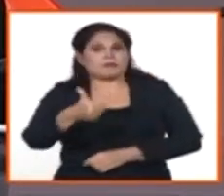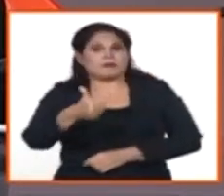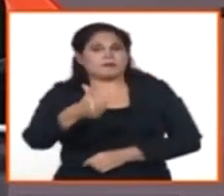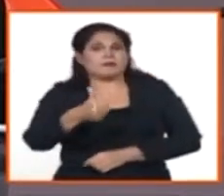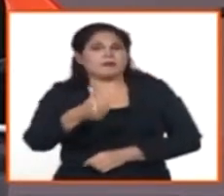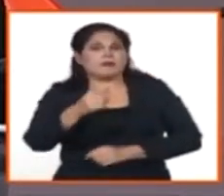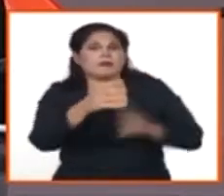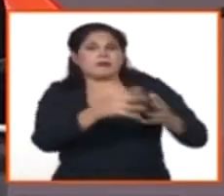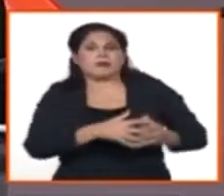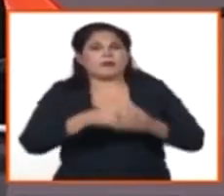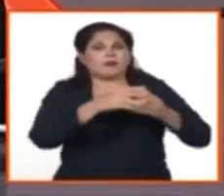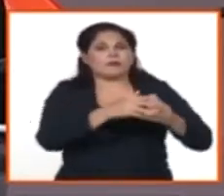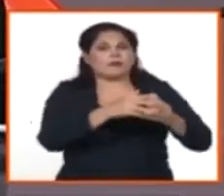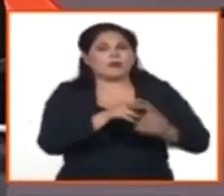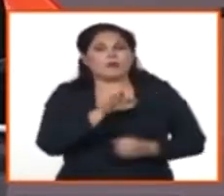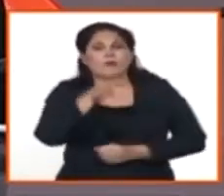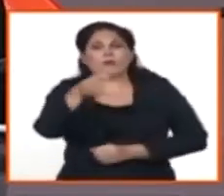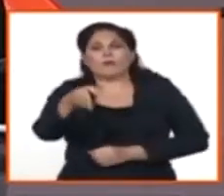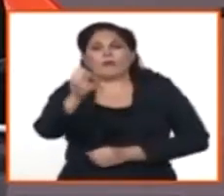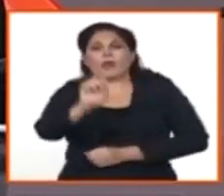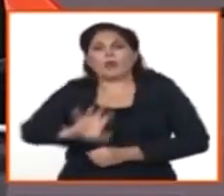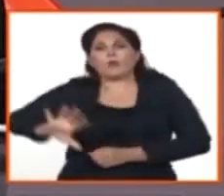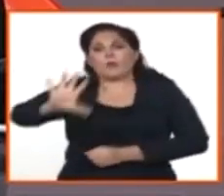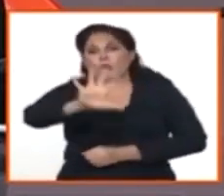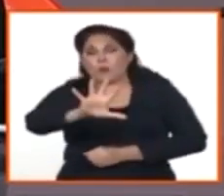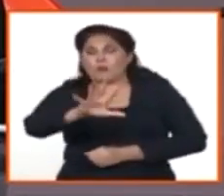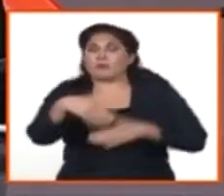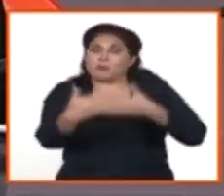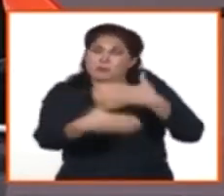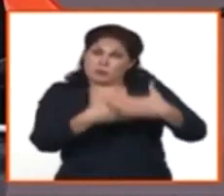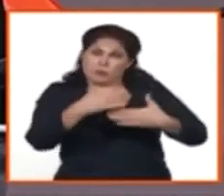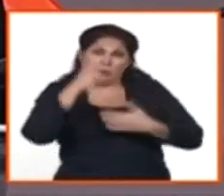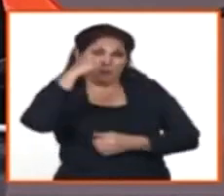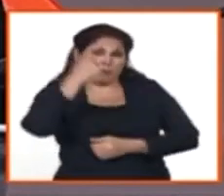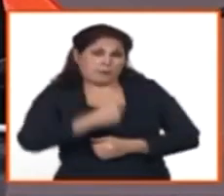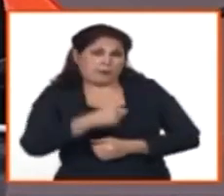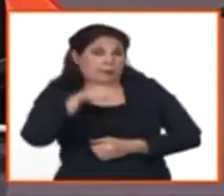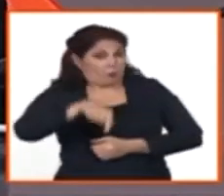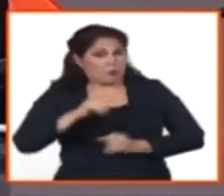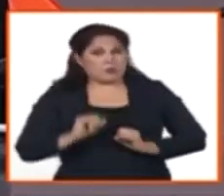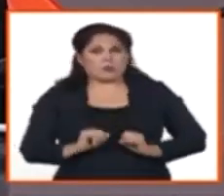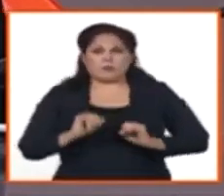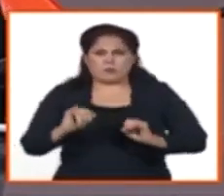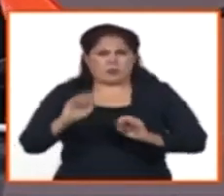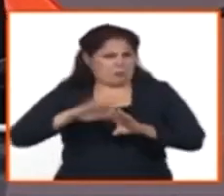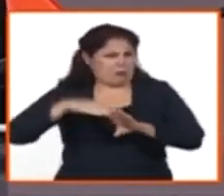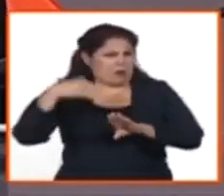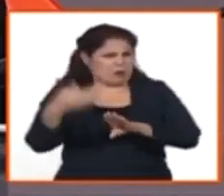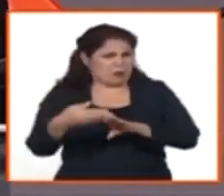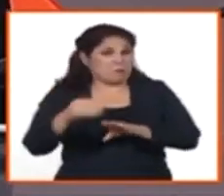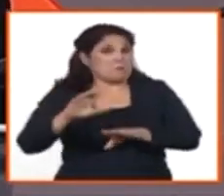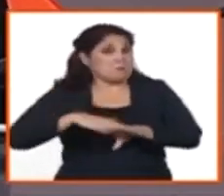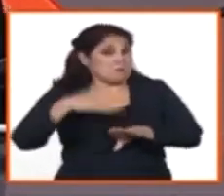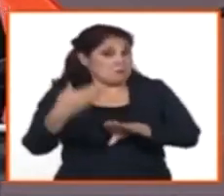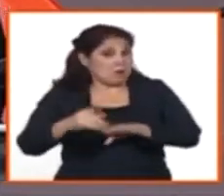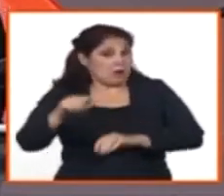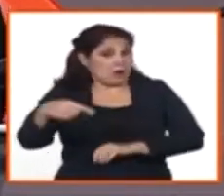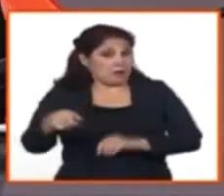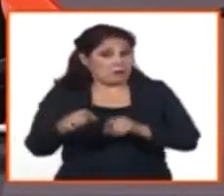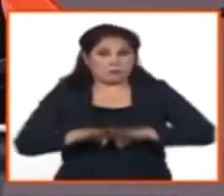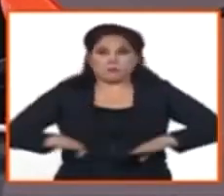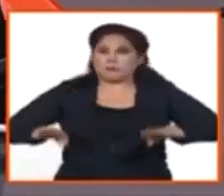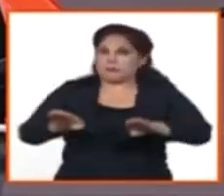a Europa y todo lo que significa este conflicto para el mundo. De eso estaremos ampliando mañana en nuestra mesa redonda, que estará